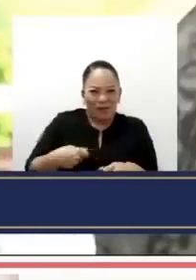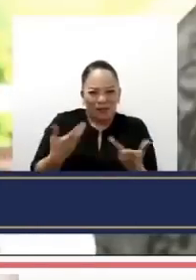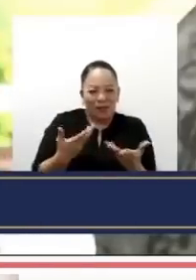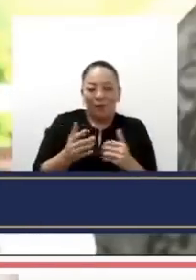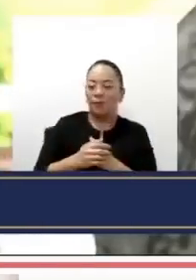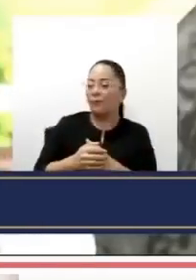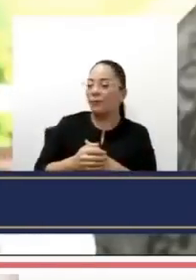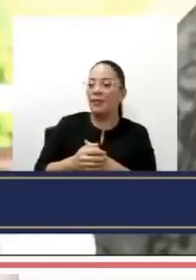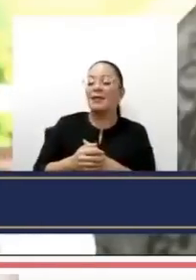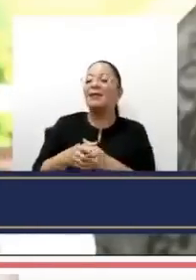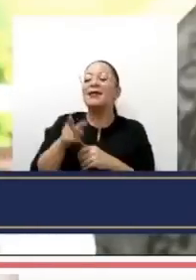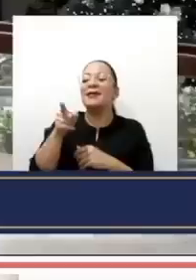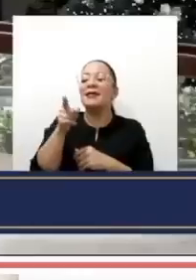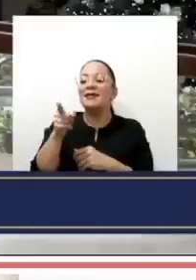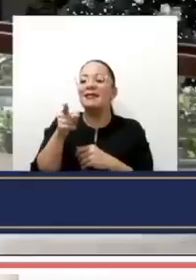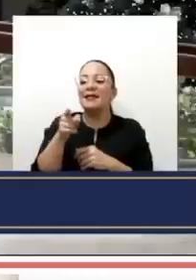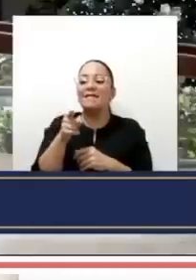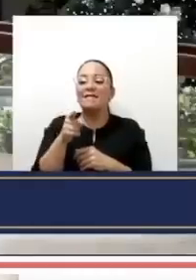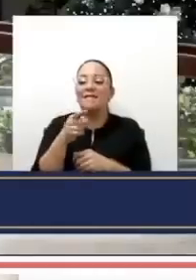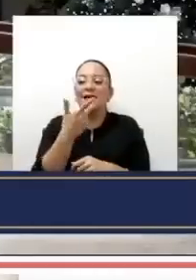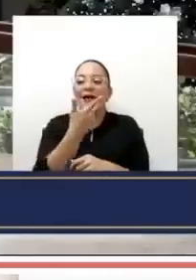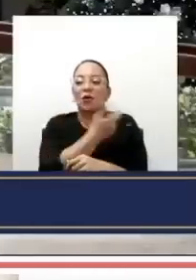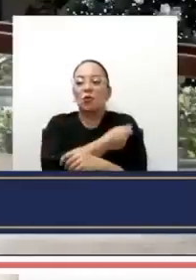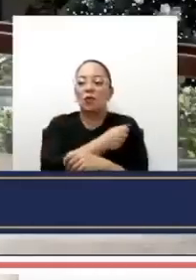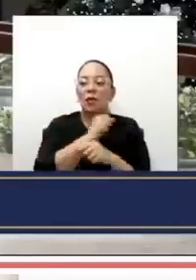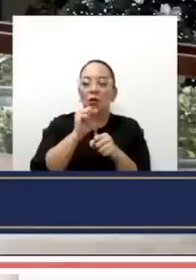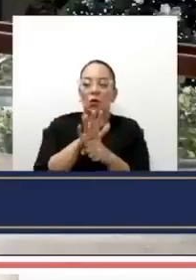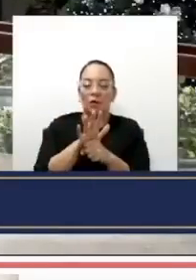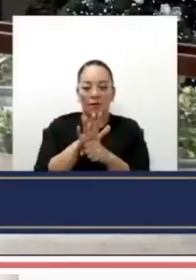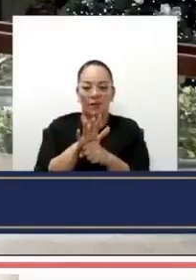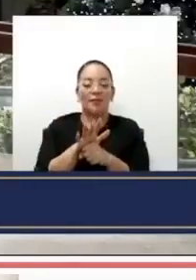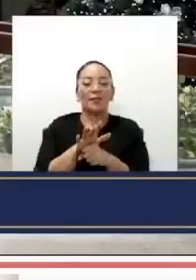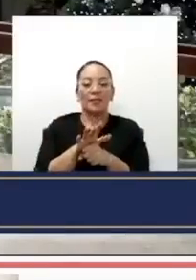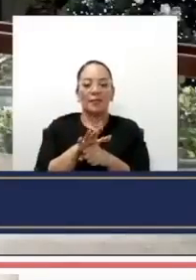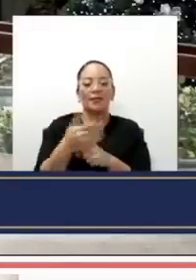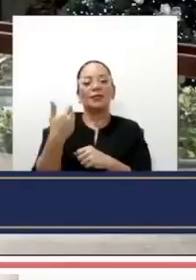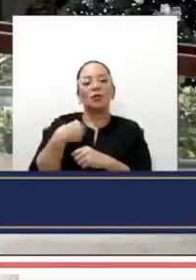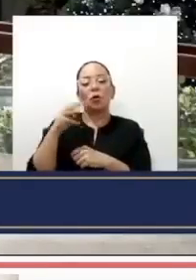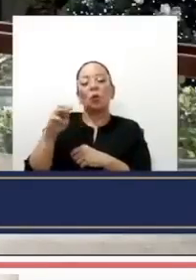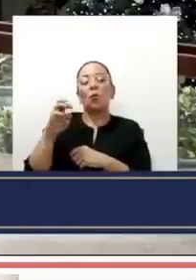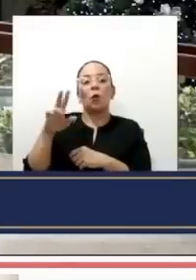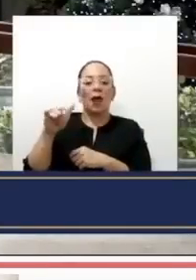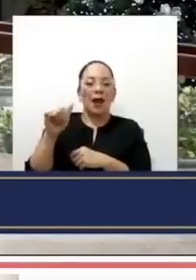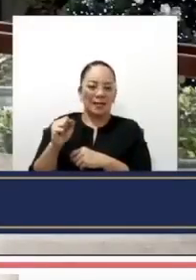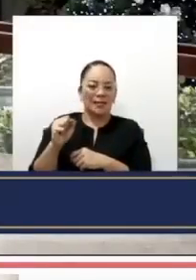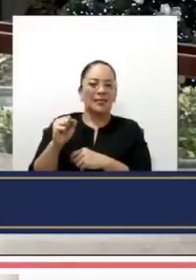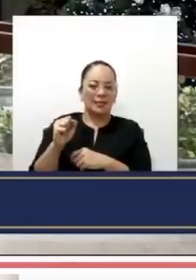esa era la vacuna del COVID. Ese señor Morales Albertazzi,